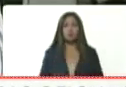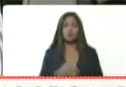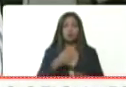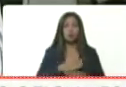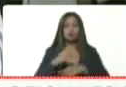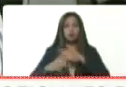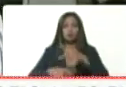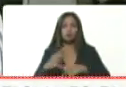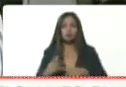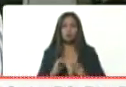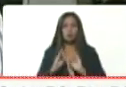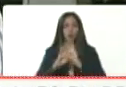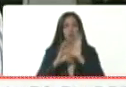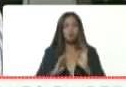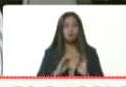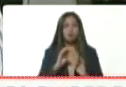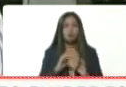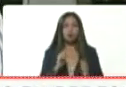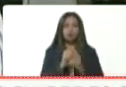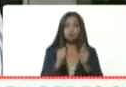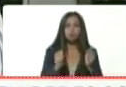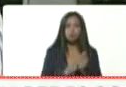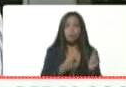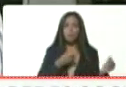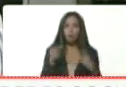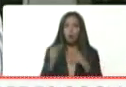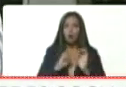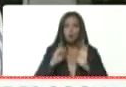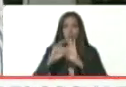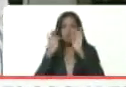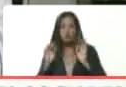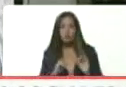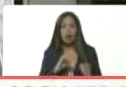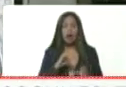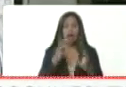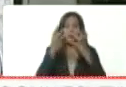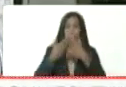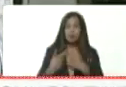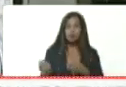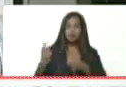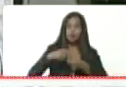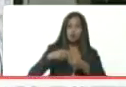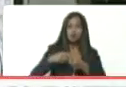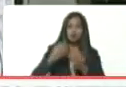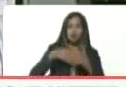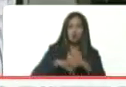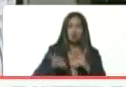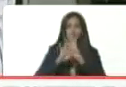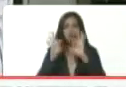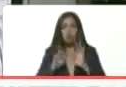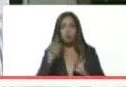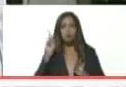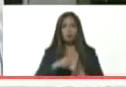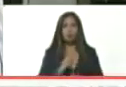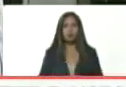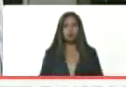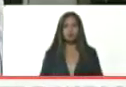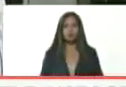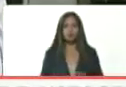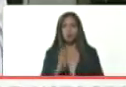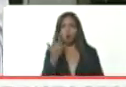proceso definitivo de sustitución de importación las empresas que fueron incorporadas en este proceso de procura fueron